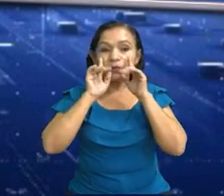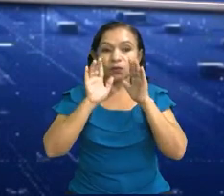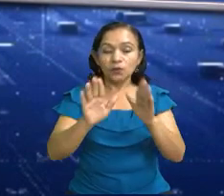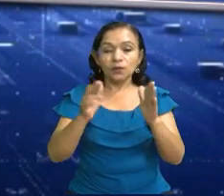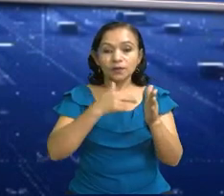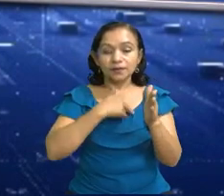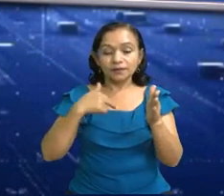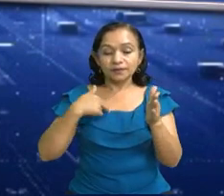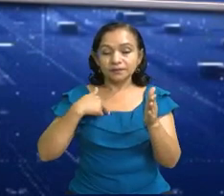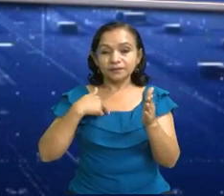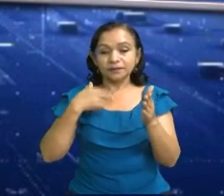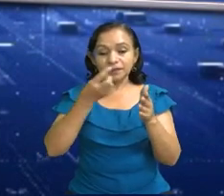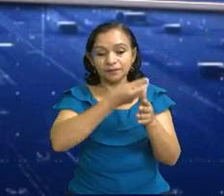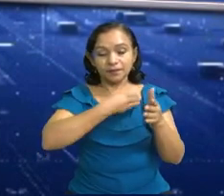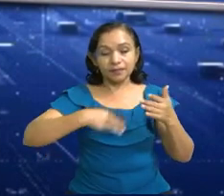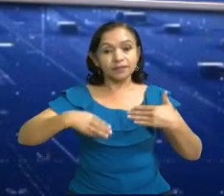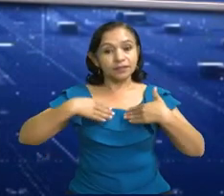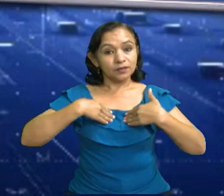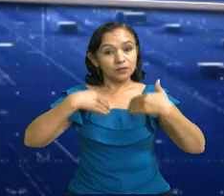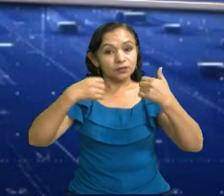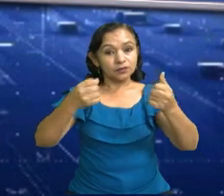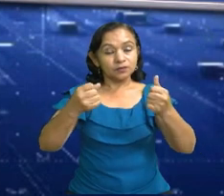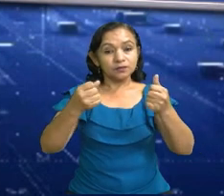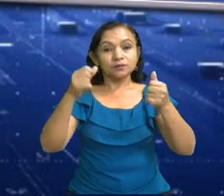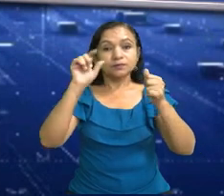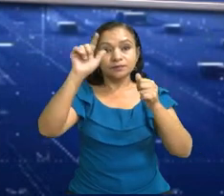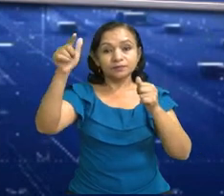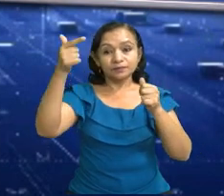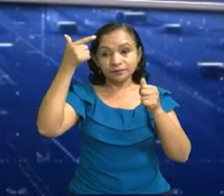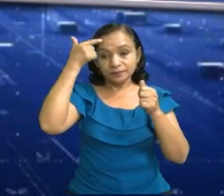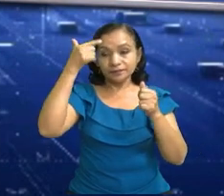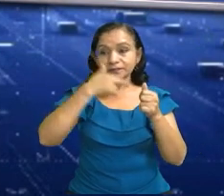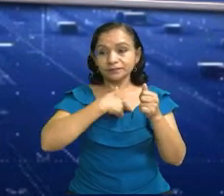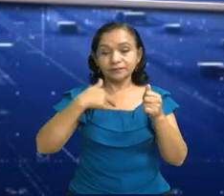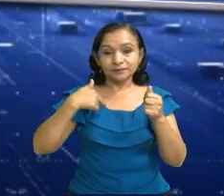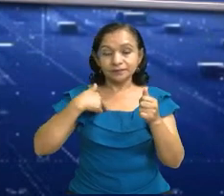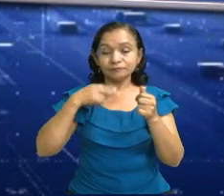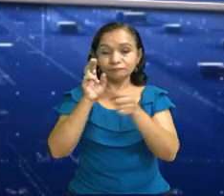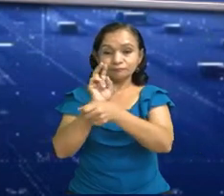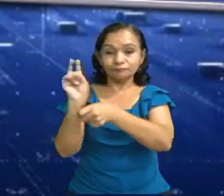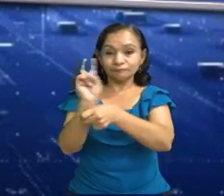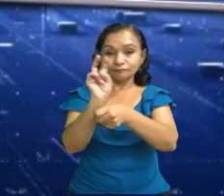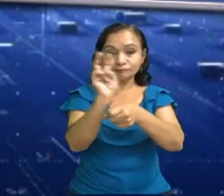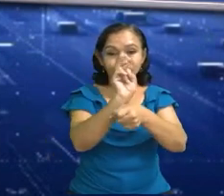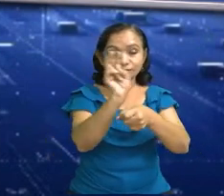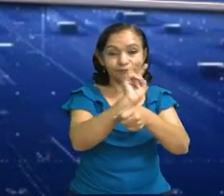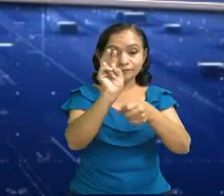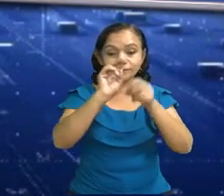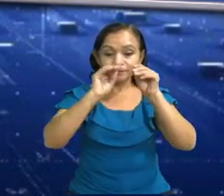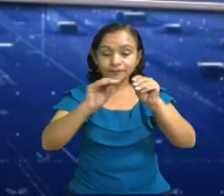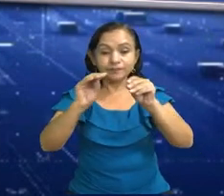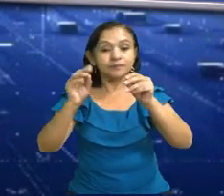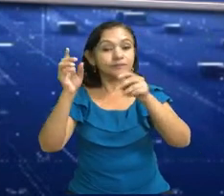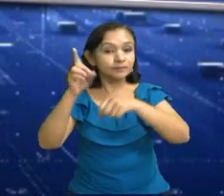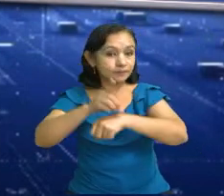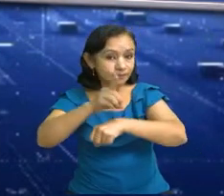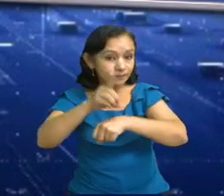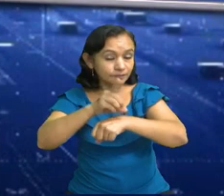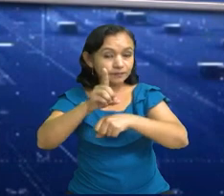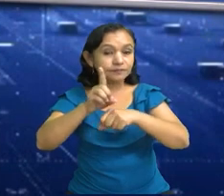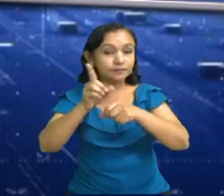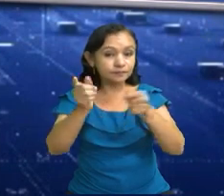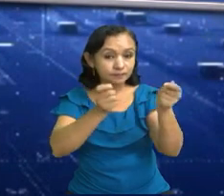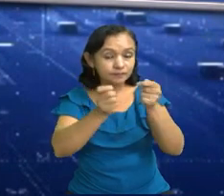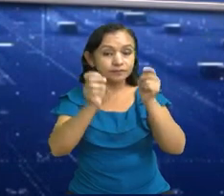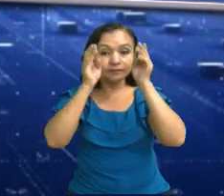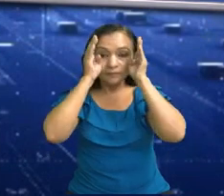realizando desde el Ministerio de Salud como una prioridad de nuestro gobierno, asegurando la vigilancia, la capacitación de nuestros recursos y la preparación de